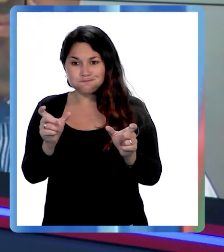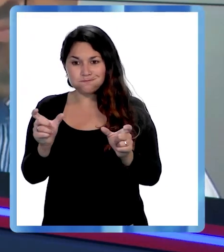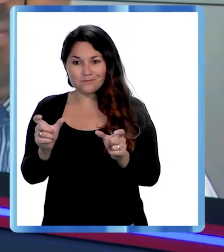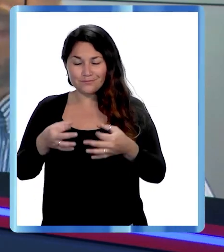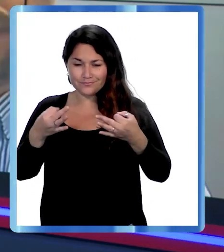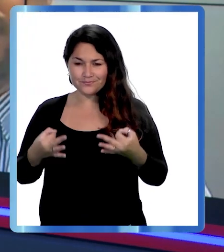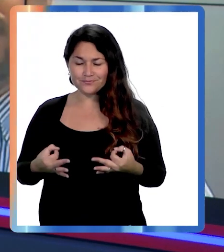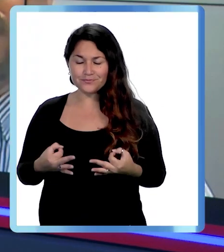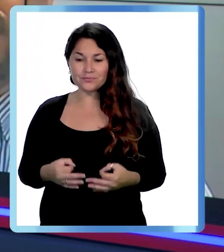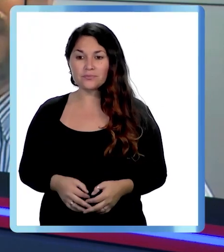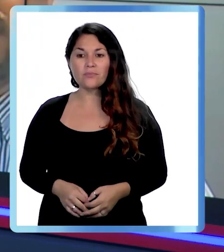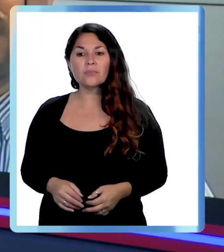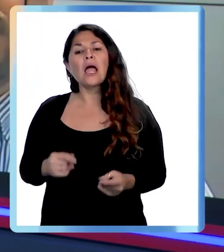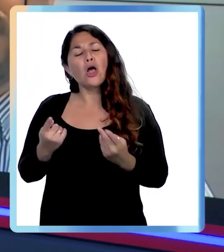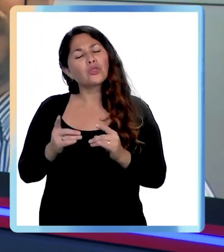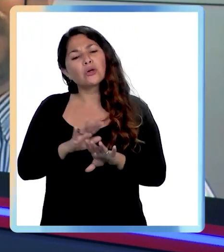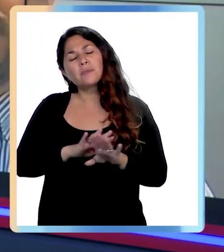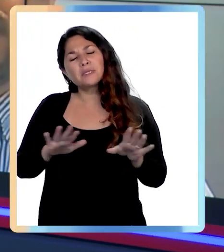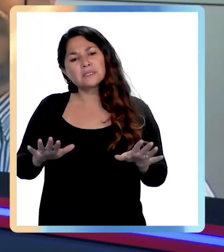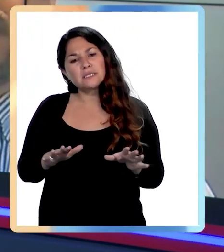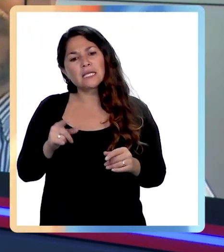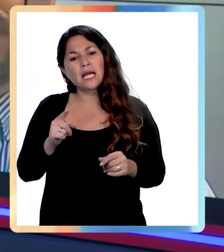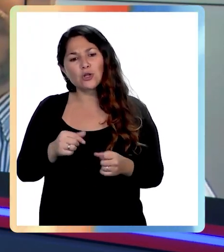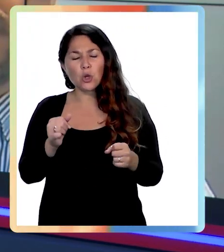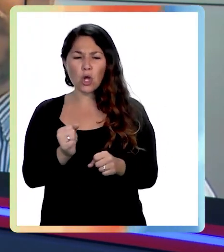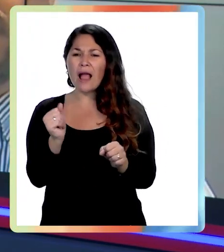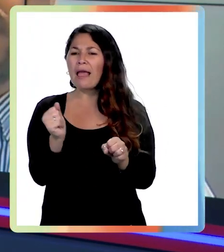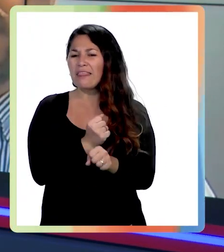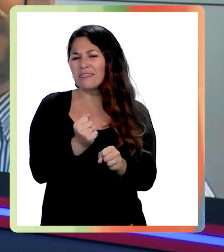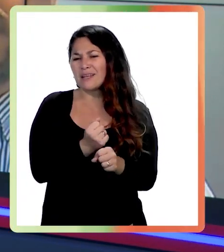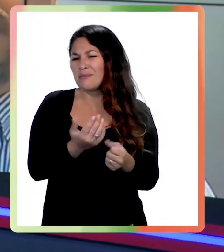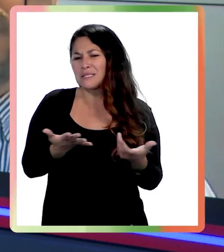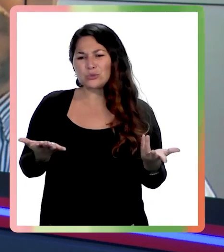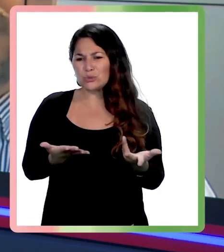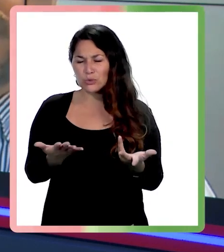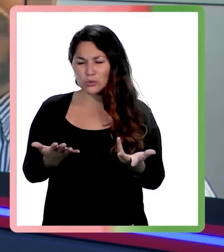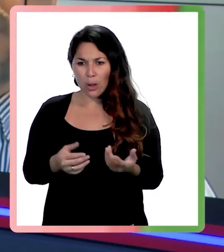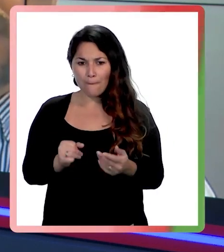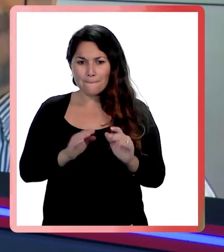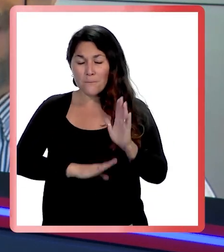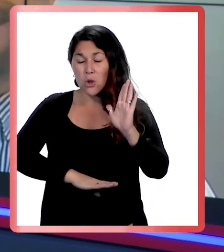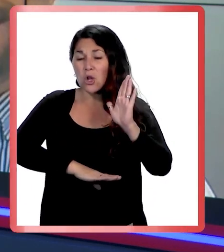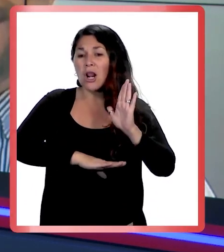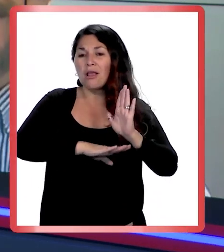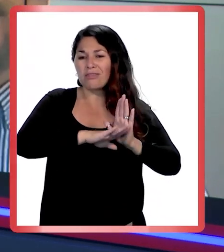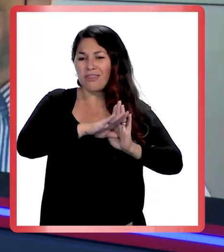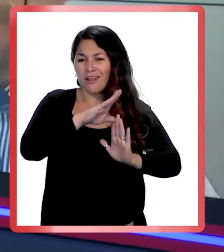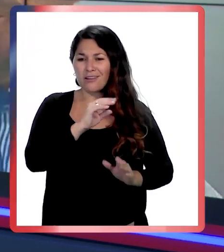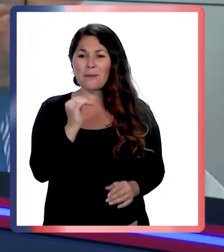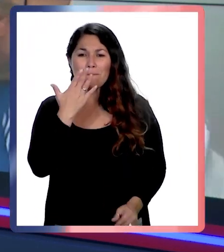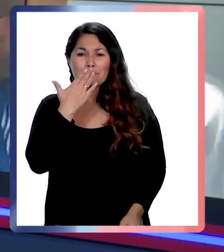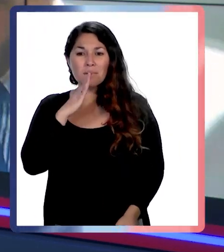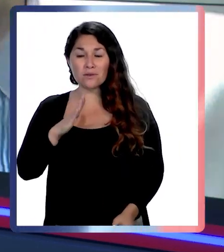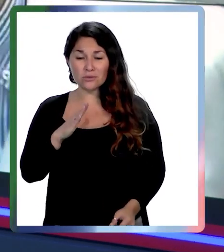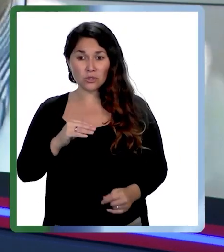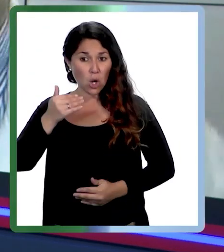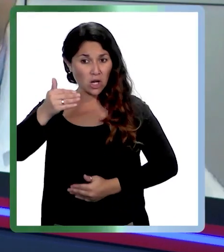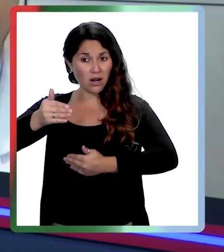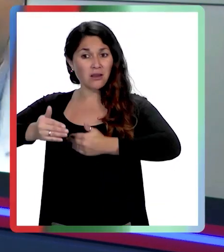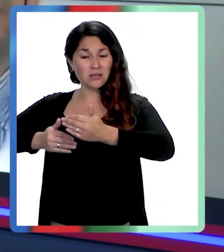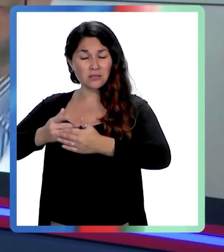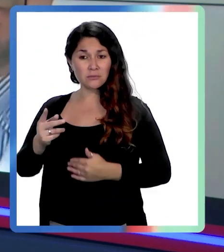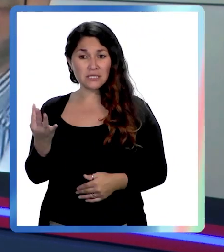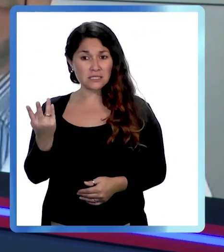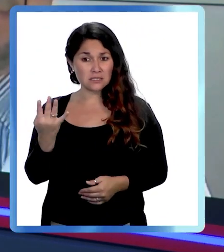estricto. Perfecto. Y doctor, para ir cerrando, con respecto a los tratamientos, ¿cómo han evolucionado estos con respecto